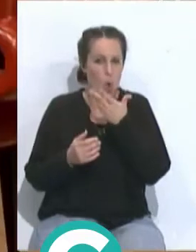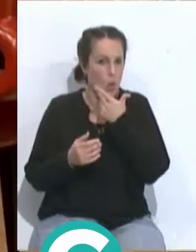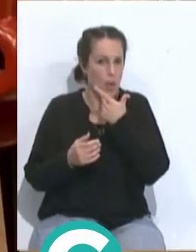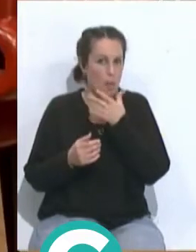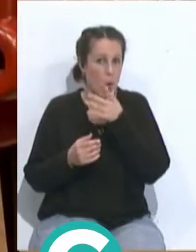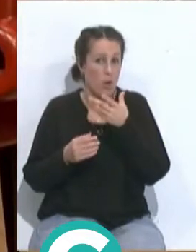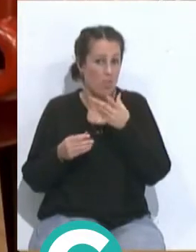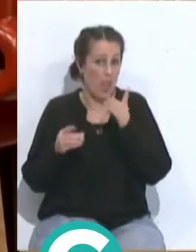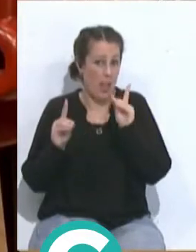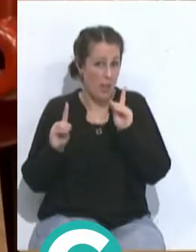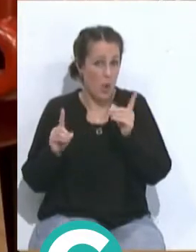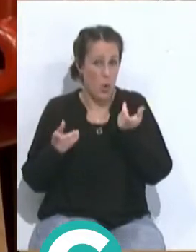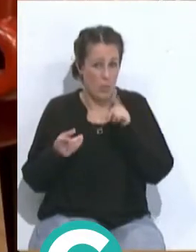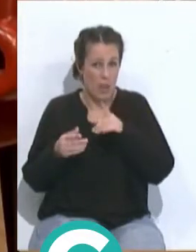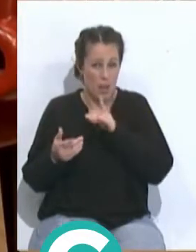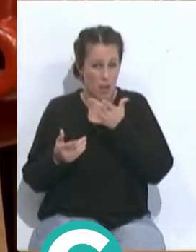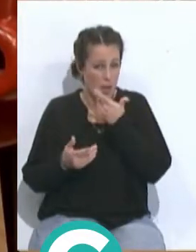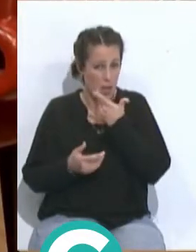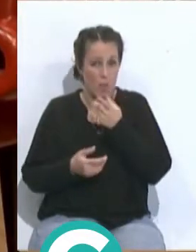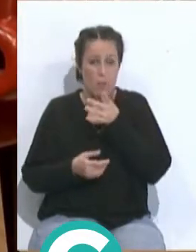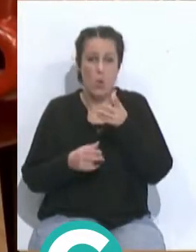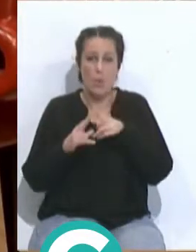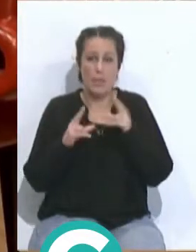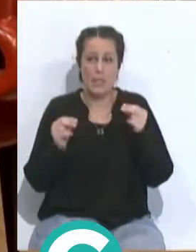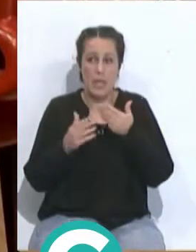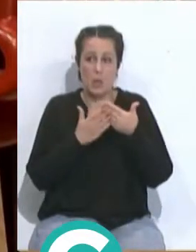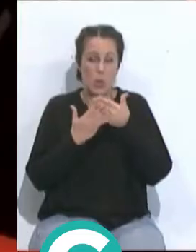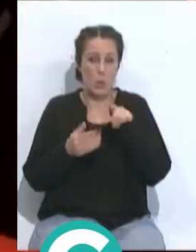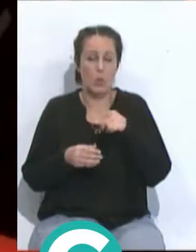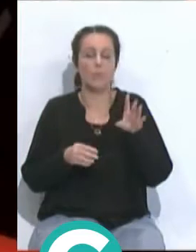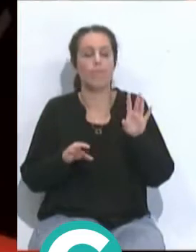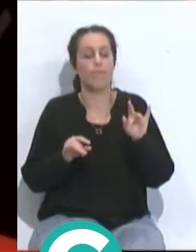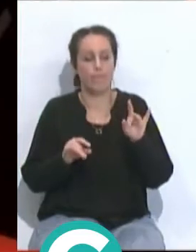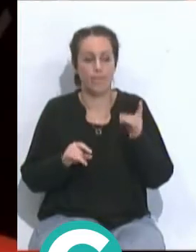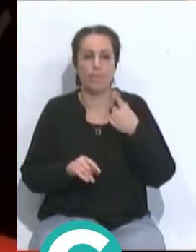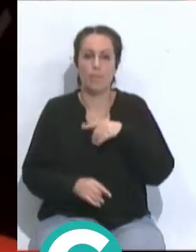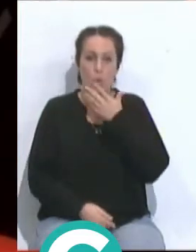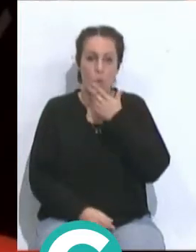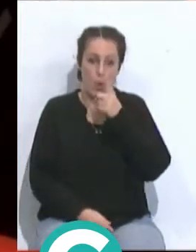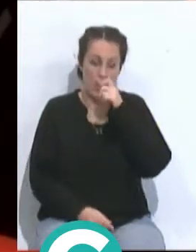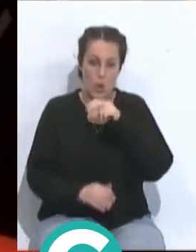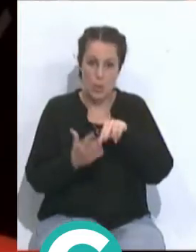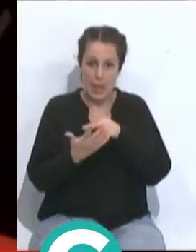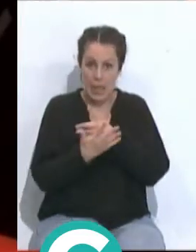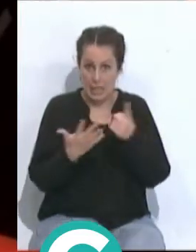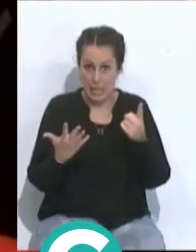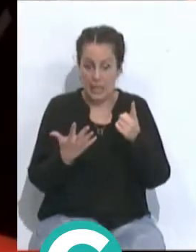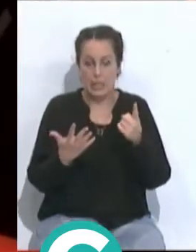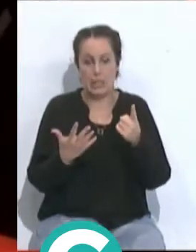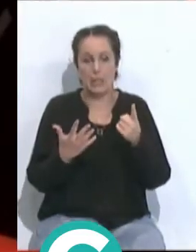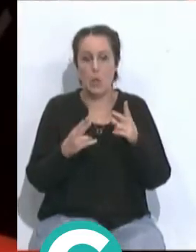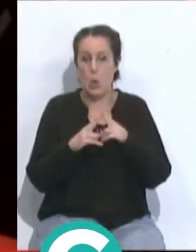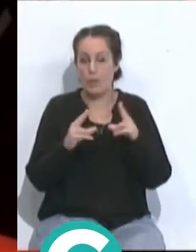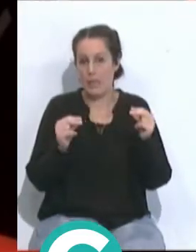ámbito académico también, ¿no? A través de esa facultad y de los estudios, ¿no? Sí, nos conocimos en 2016, en mi último año